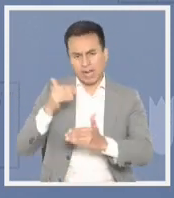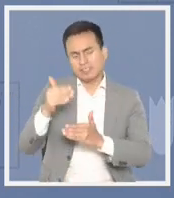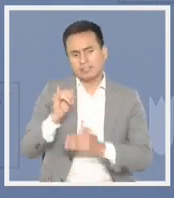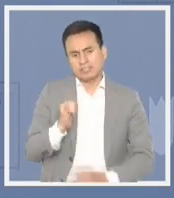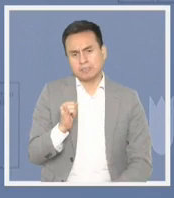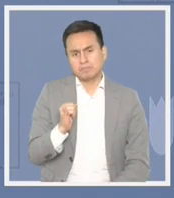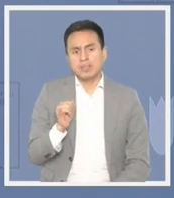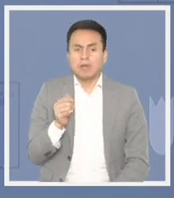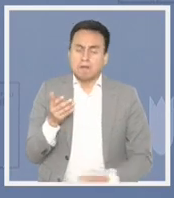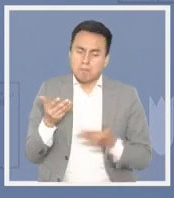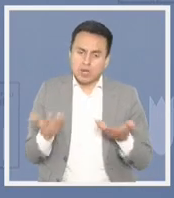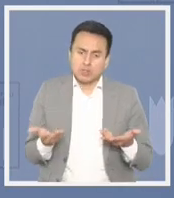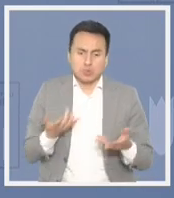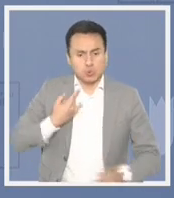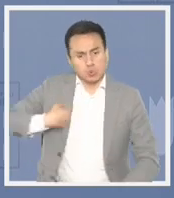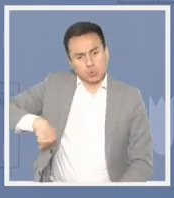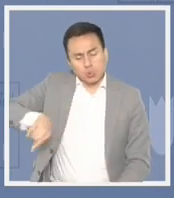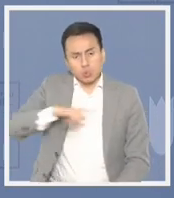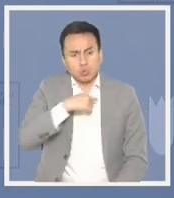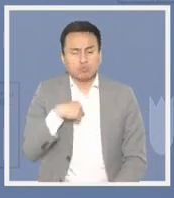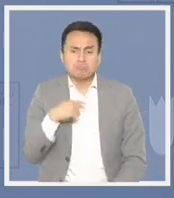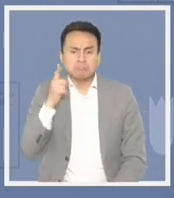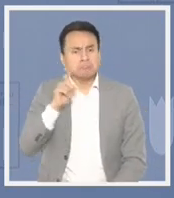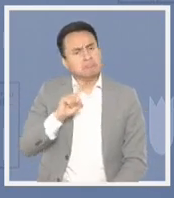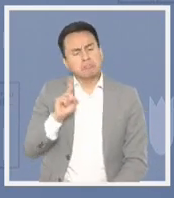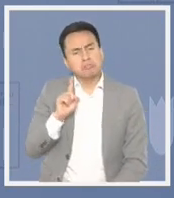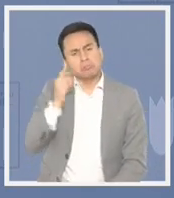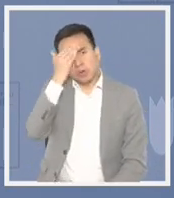eso. No tenemos ninguna